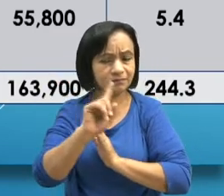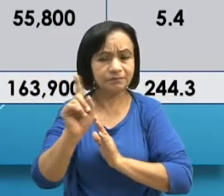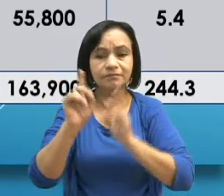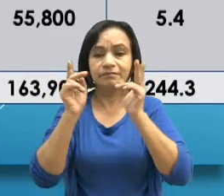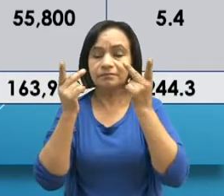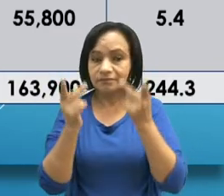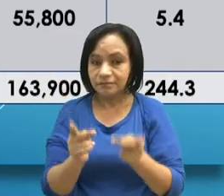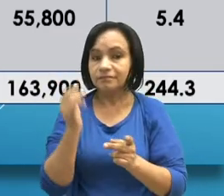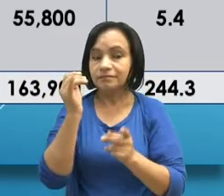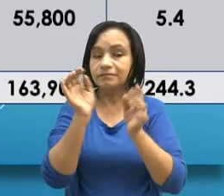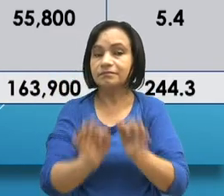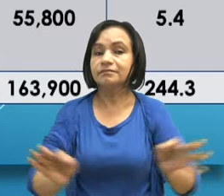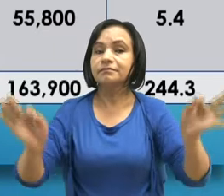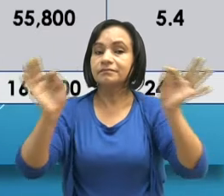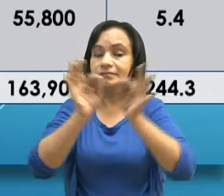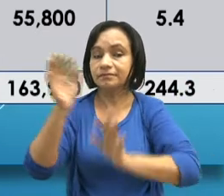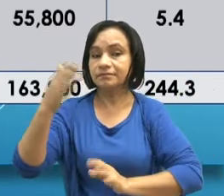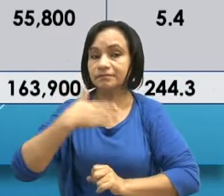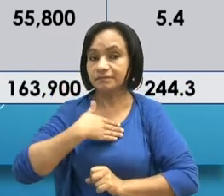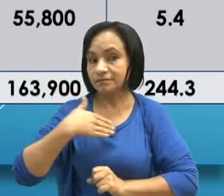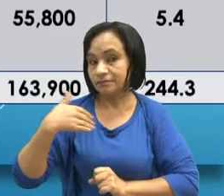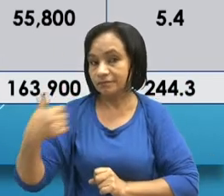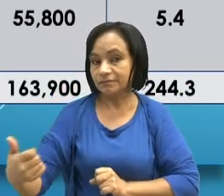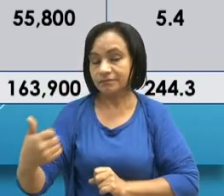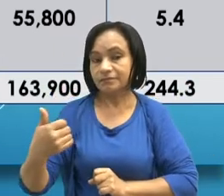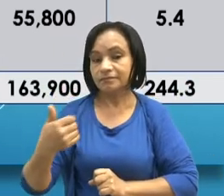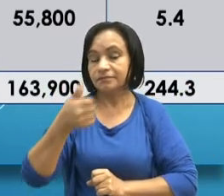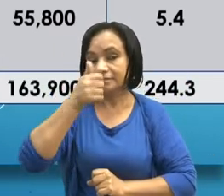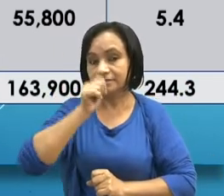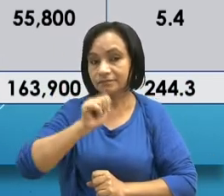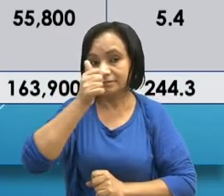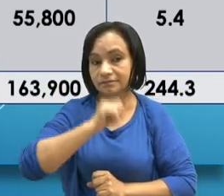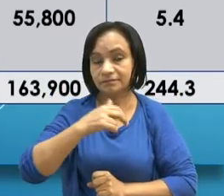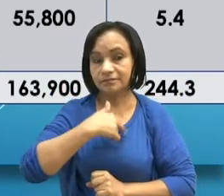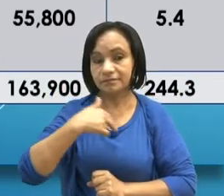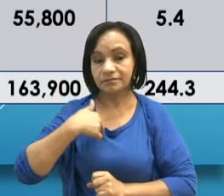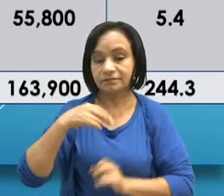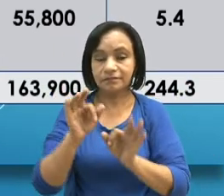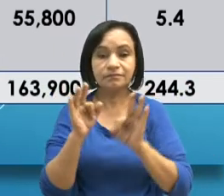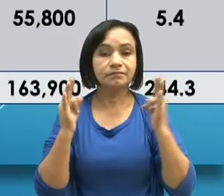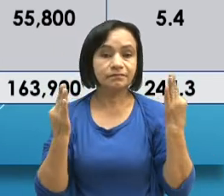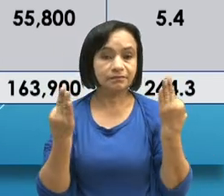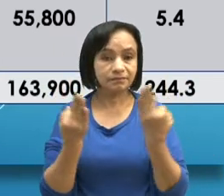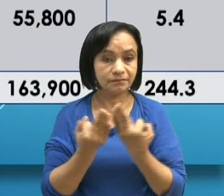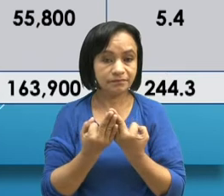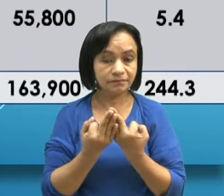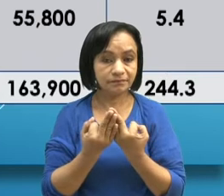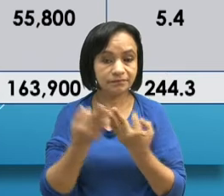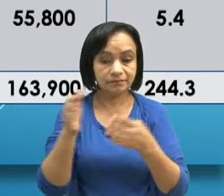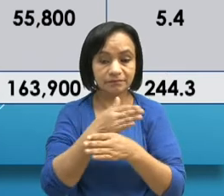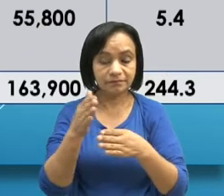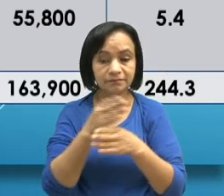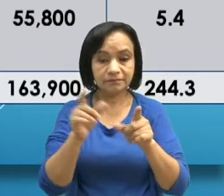una incidencia muy importante sobre el mejoramiento del abastecimiento de agua a la familia en los